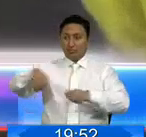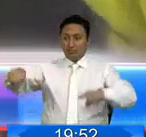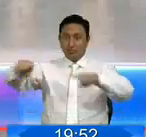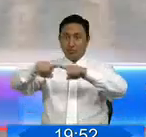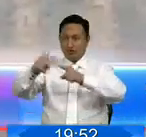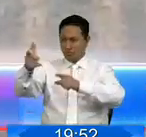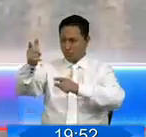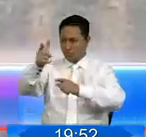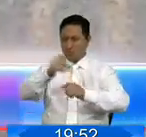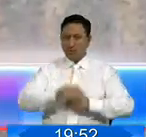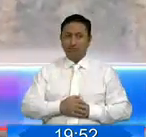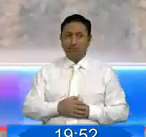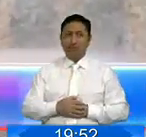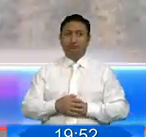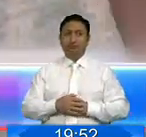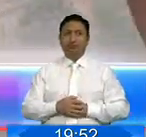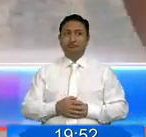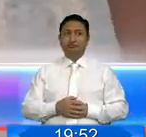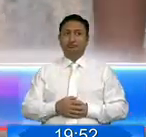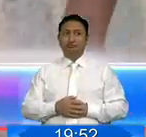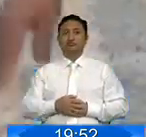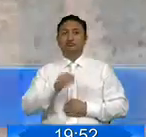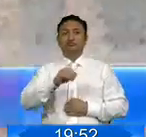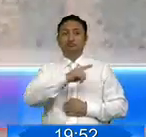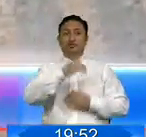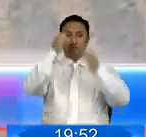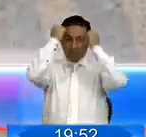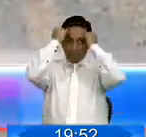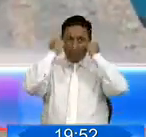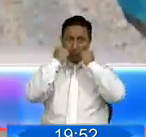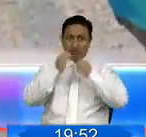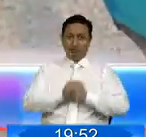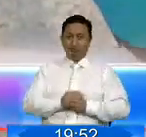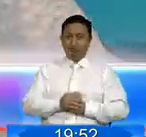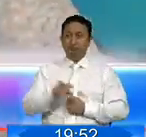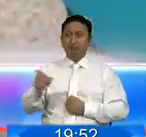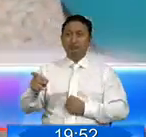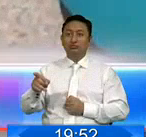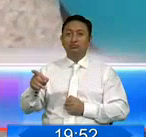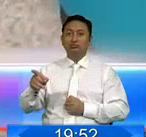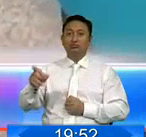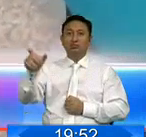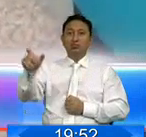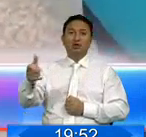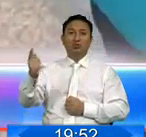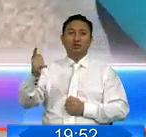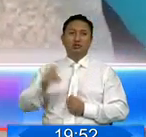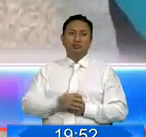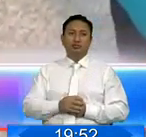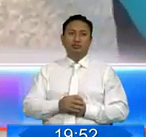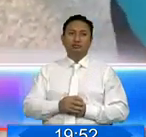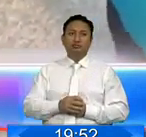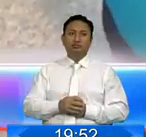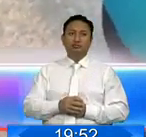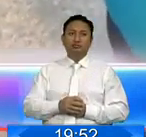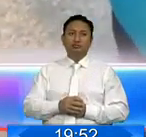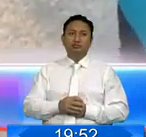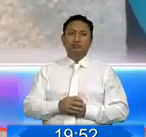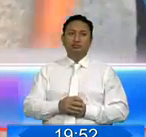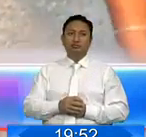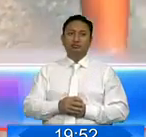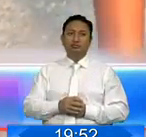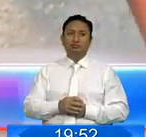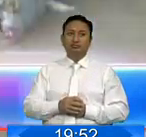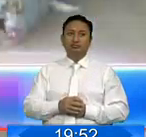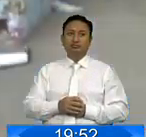reunidas. Cuando andaban capuchados. Y dice que han atado a mi sobrino todo cuando acordó que le metían disparo. No, nomás de una llegaron a